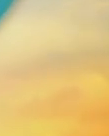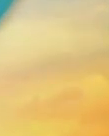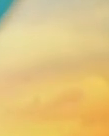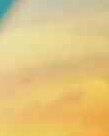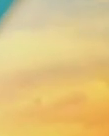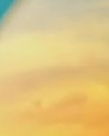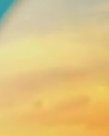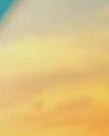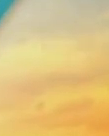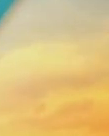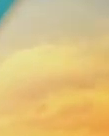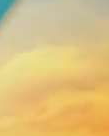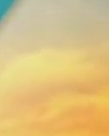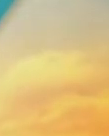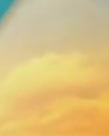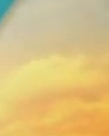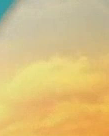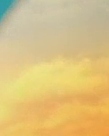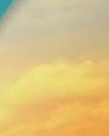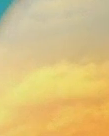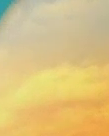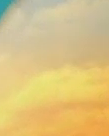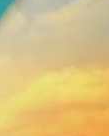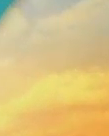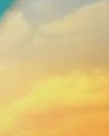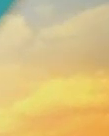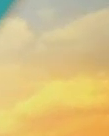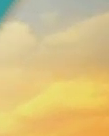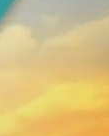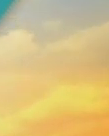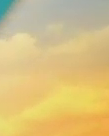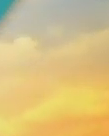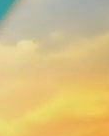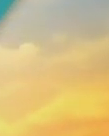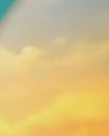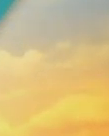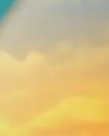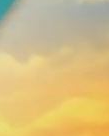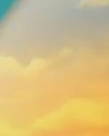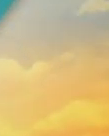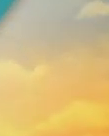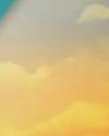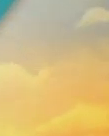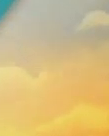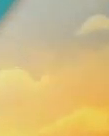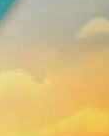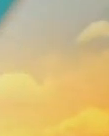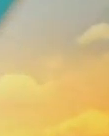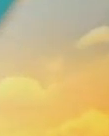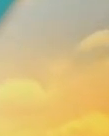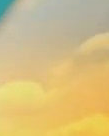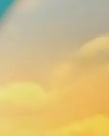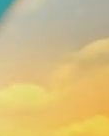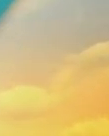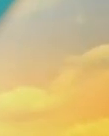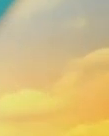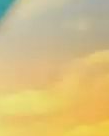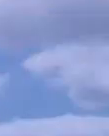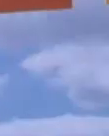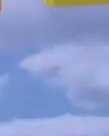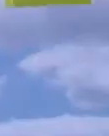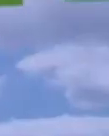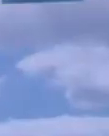martes. Posiblemente también veamos un poco de actividad para el miércoles, pero ya finalizando la semana, condiciones mayormente